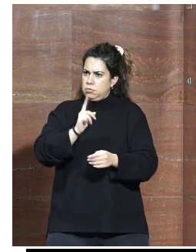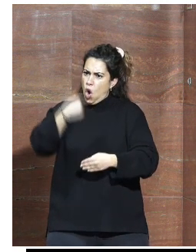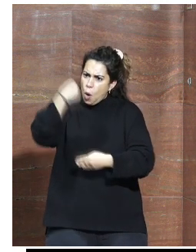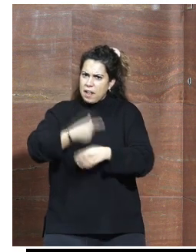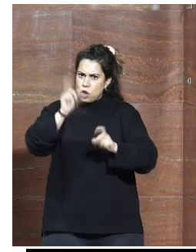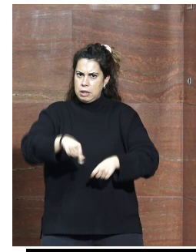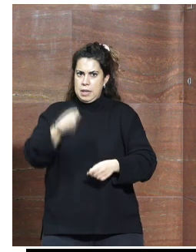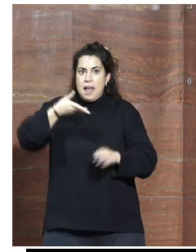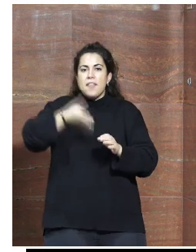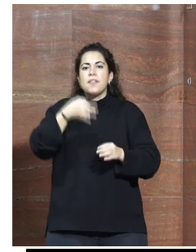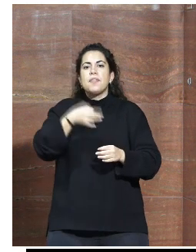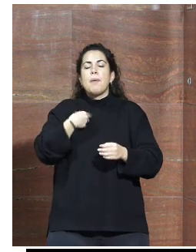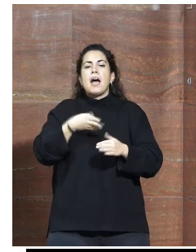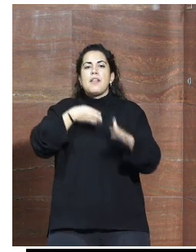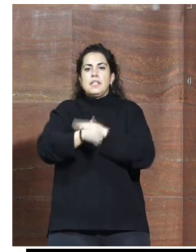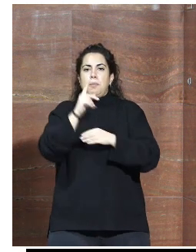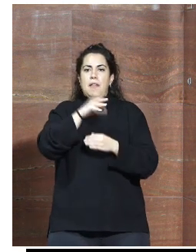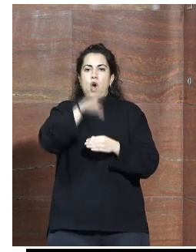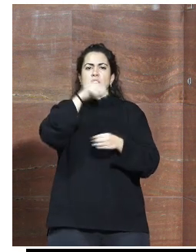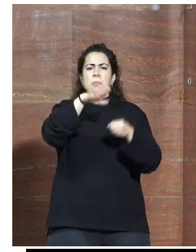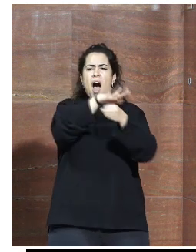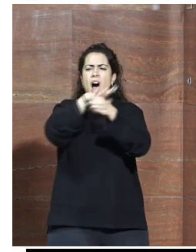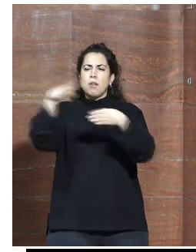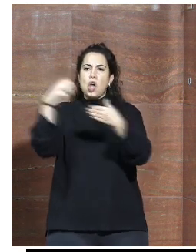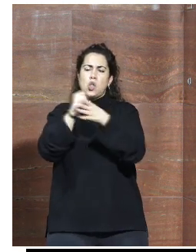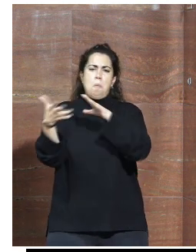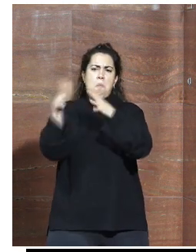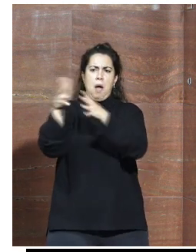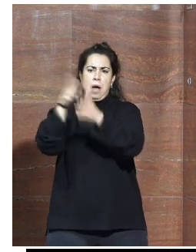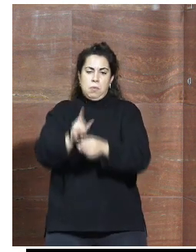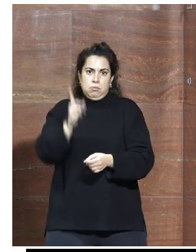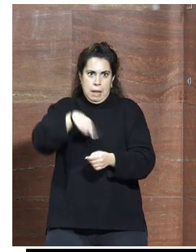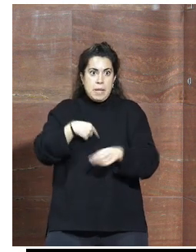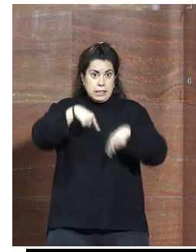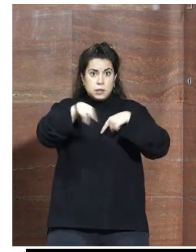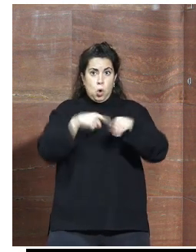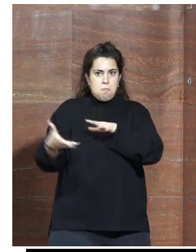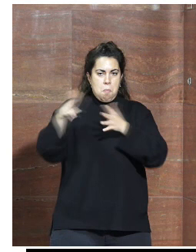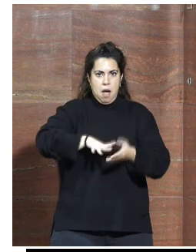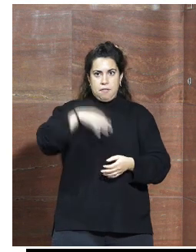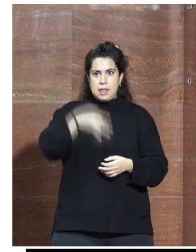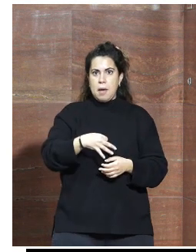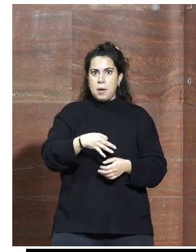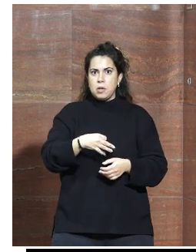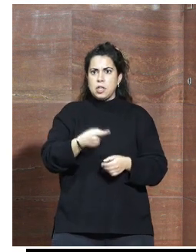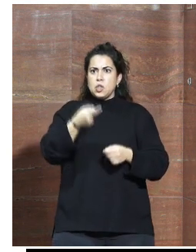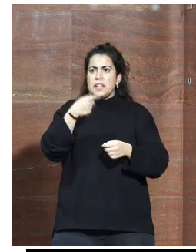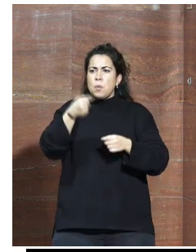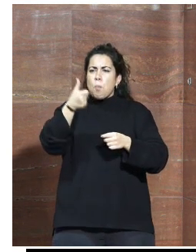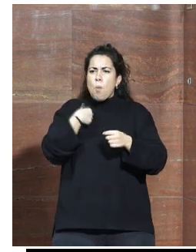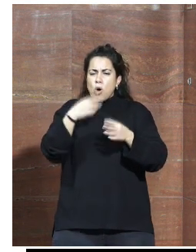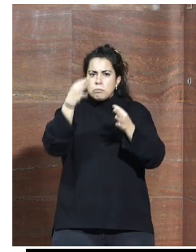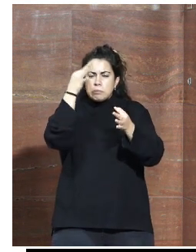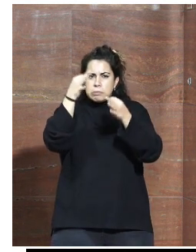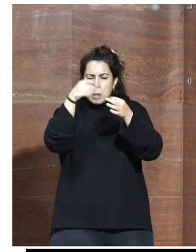a todos estos ámbitos y también, por supuesto, al del transporte. Y bueno, para ir desgranando un poco cómo hacerlo y